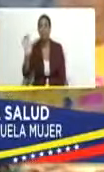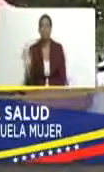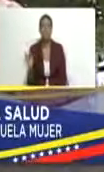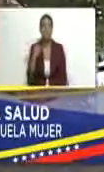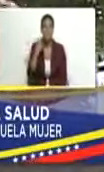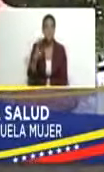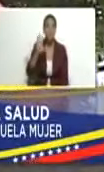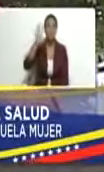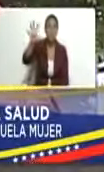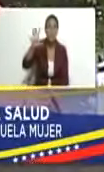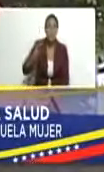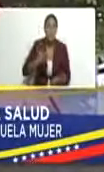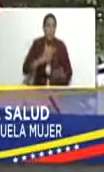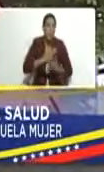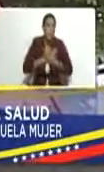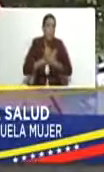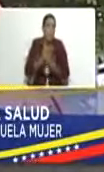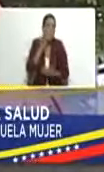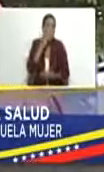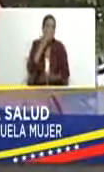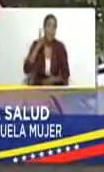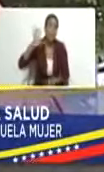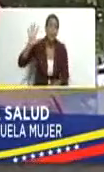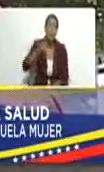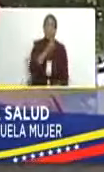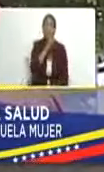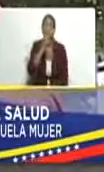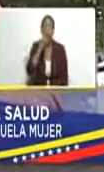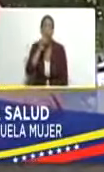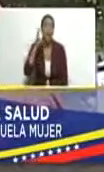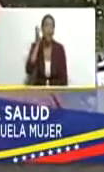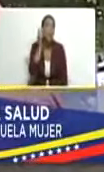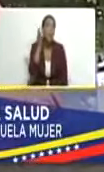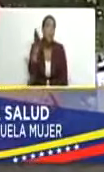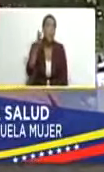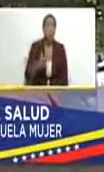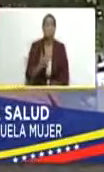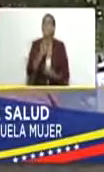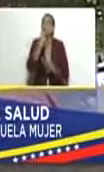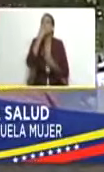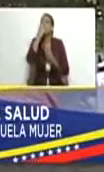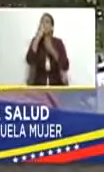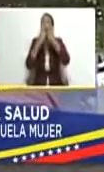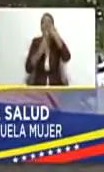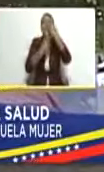matria, nuestra patria. Nombre de mujer, aroma de mujer.